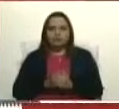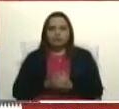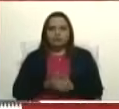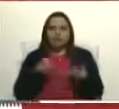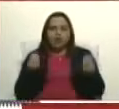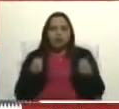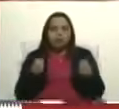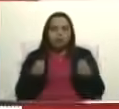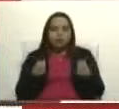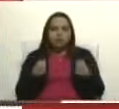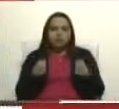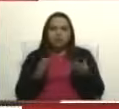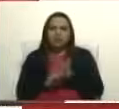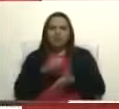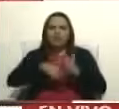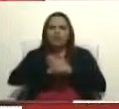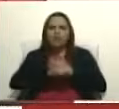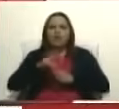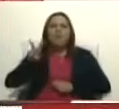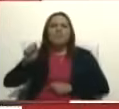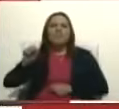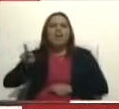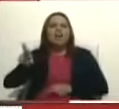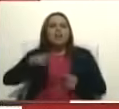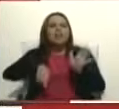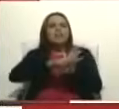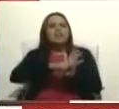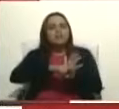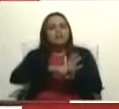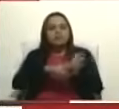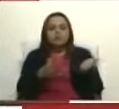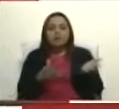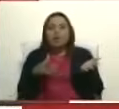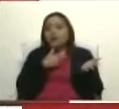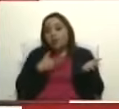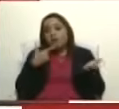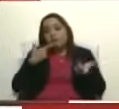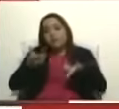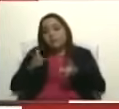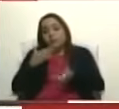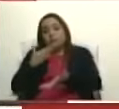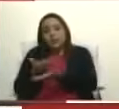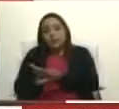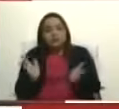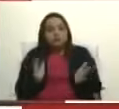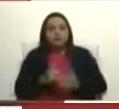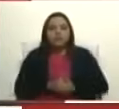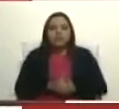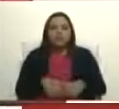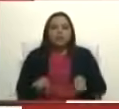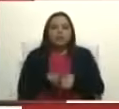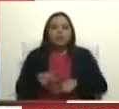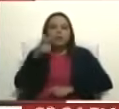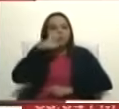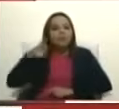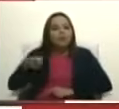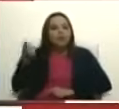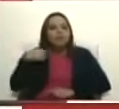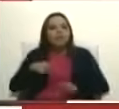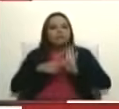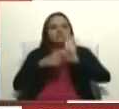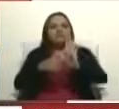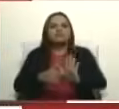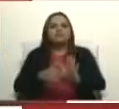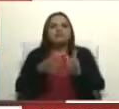Bar, pidan bar, si quiere. Que el pueblo lo que les dio fue una lección de dignidad ayer. Y si